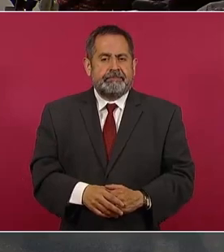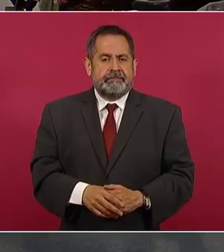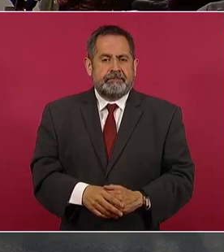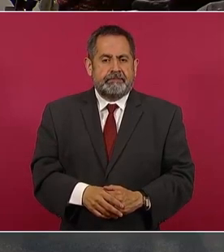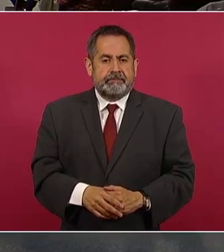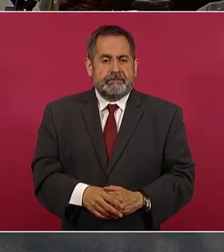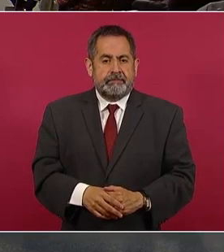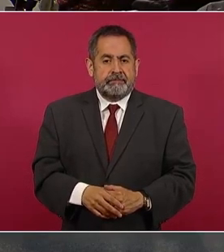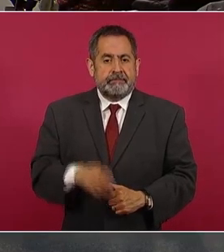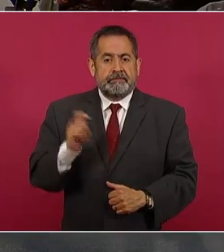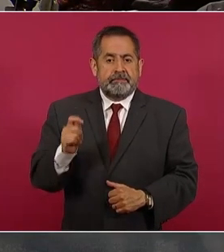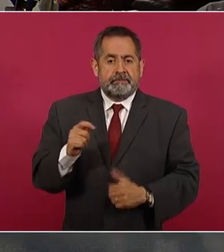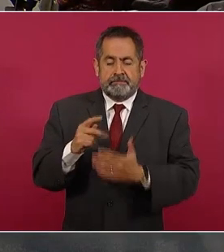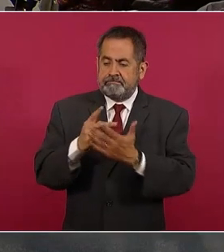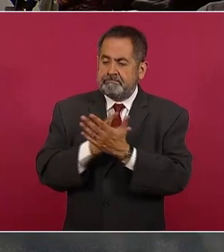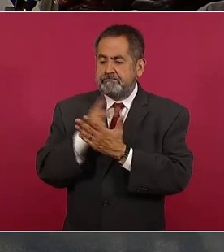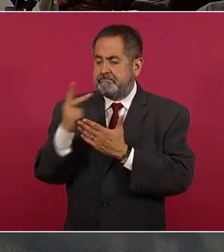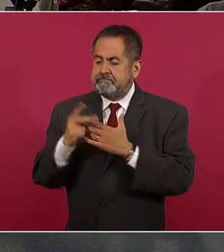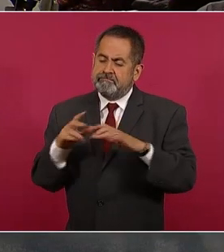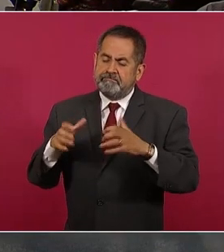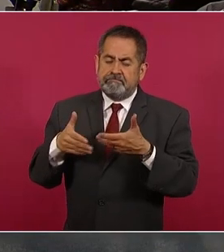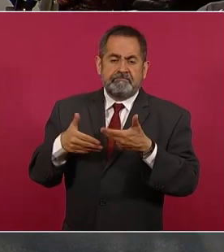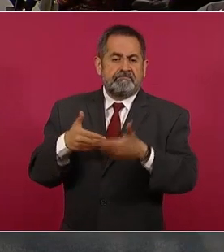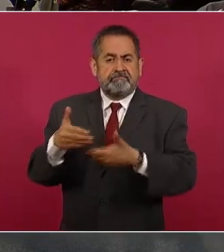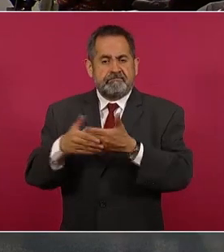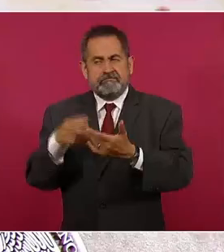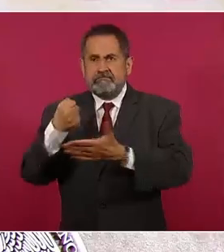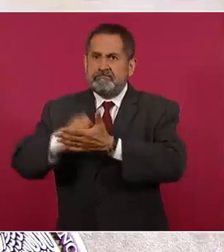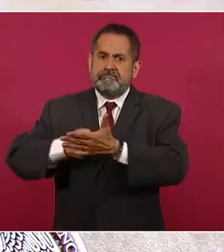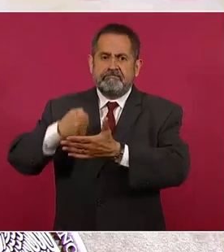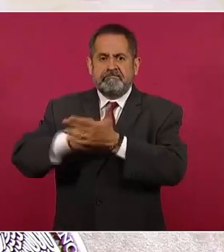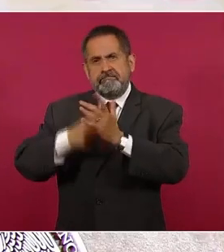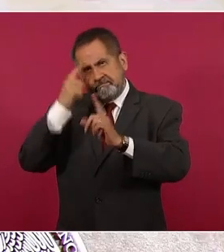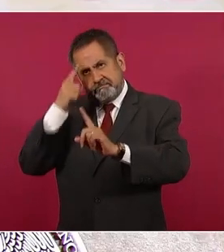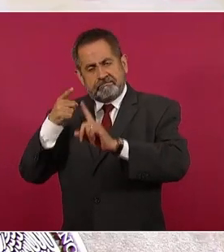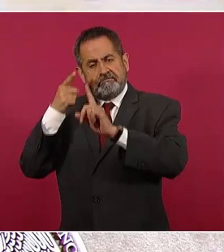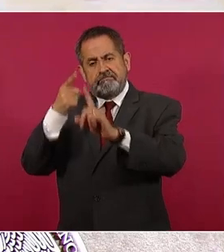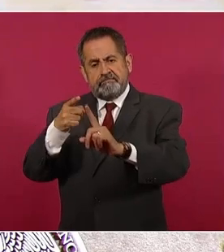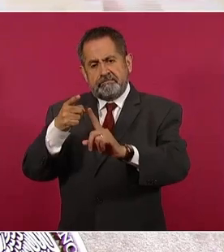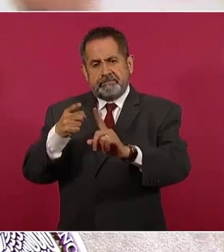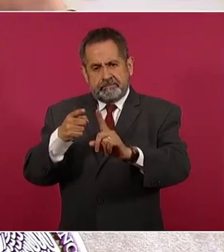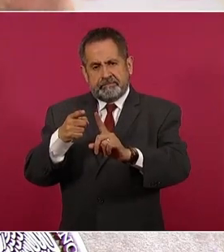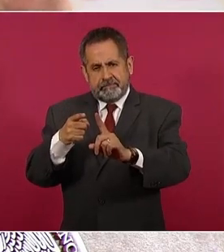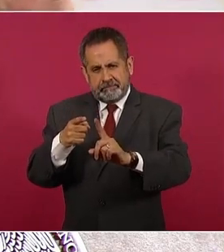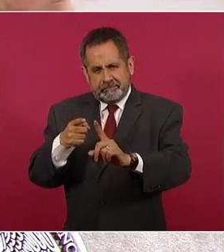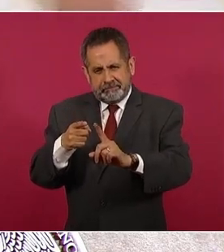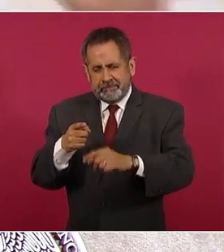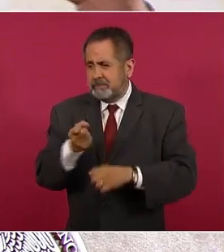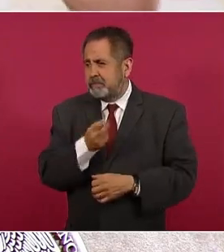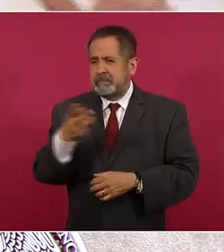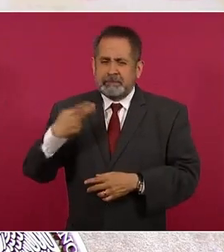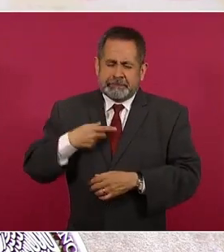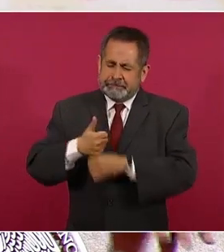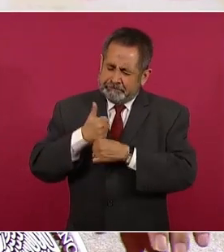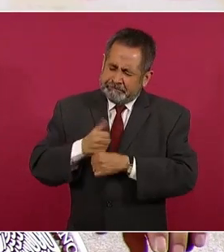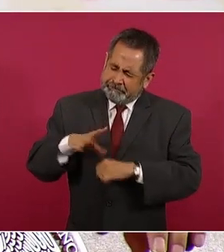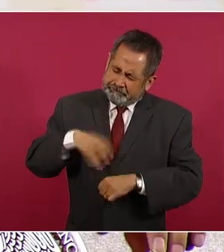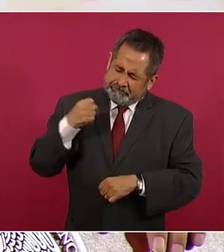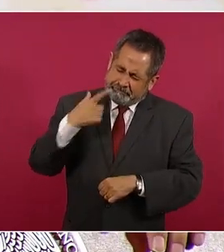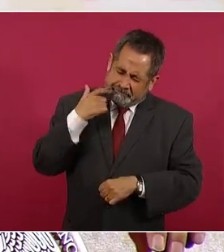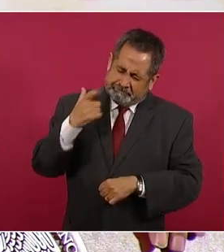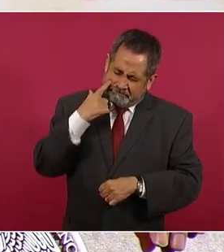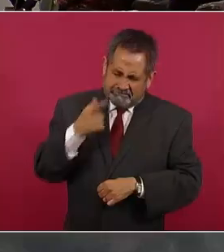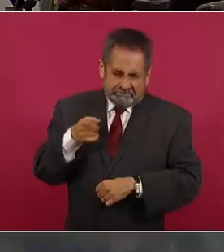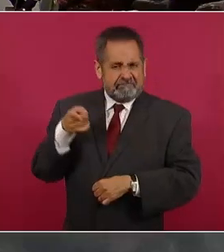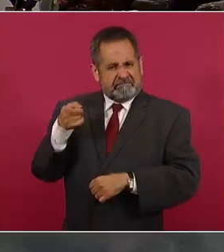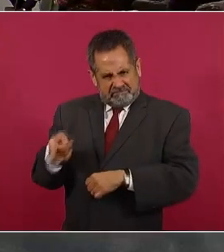El programa por el que hemos luchado y se han sacrificado muchísima gente.